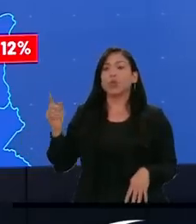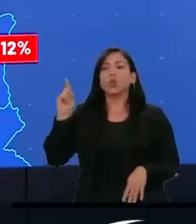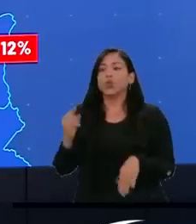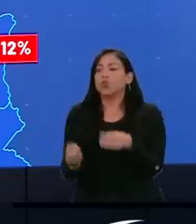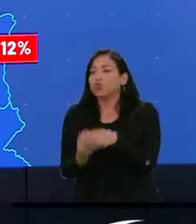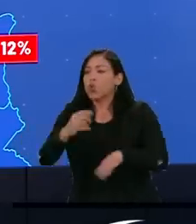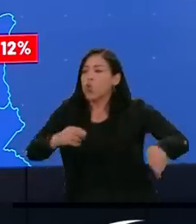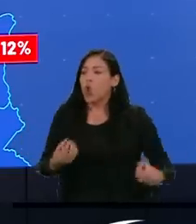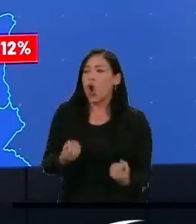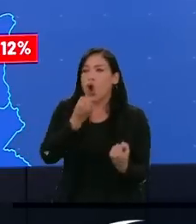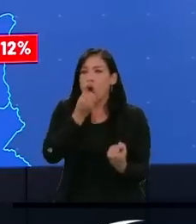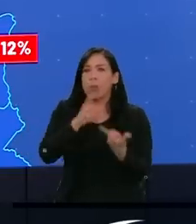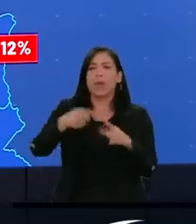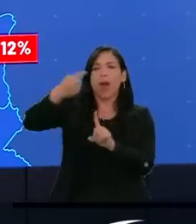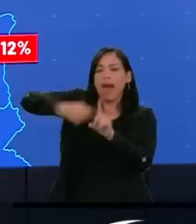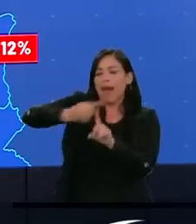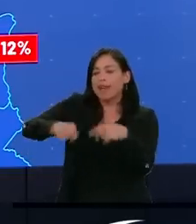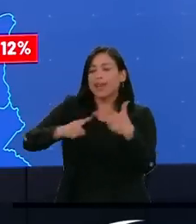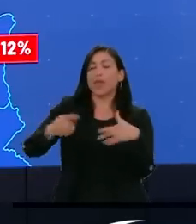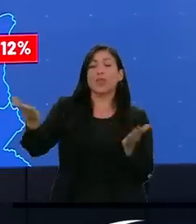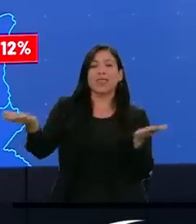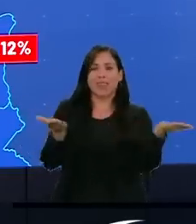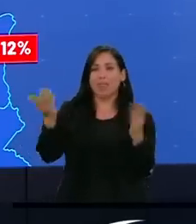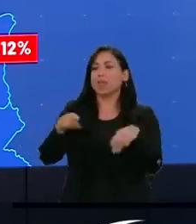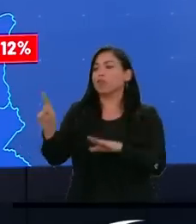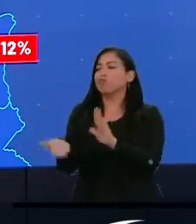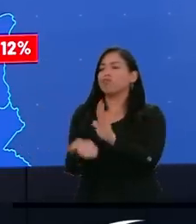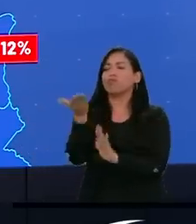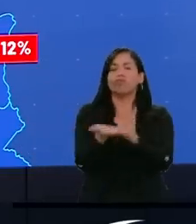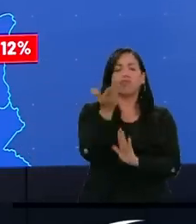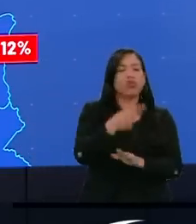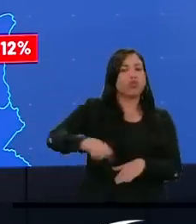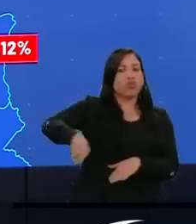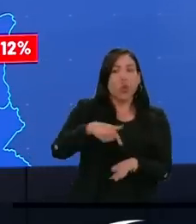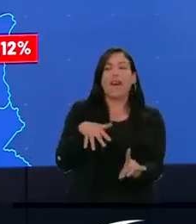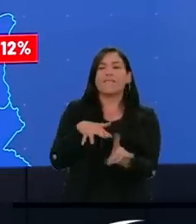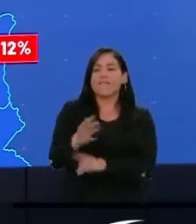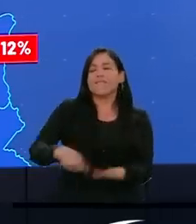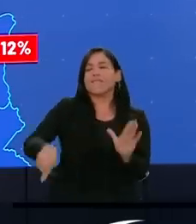de la canasta familiar, arriendos y servicios de restaurantes